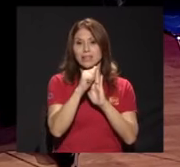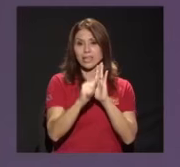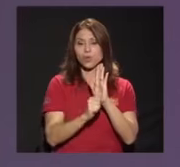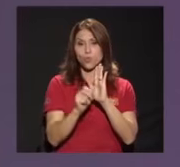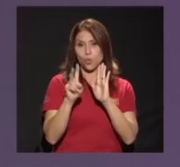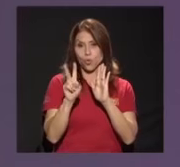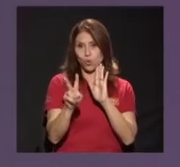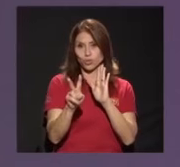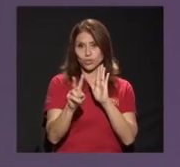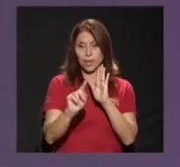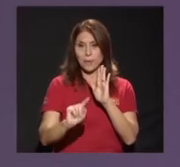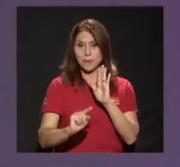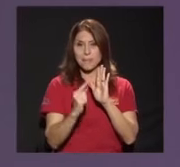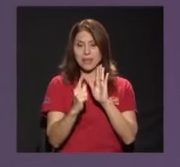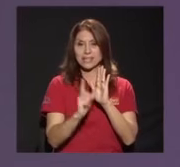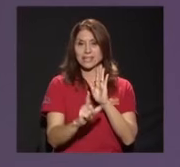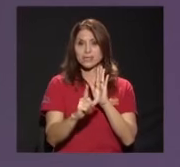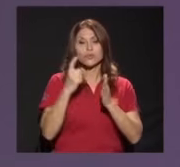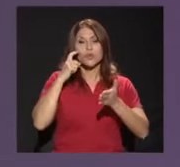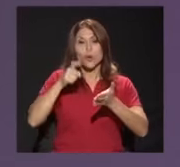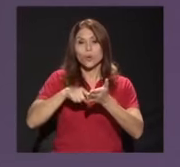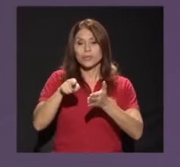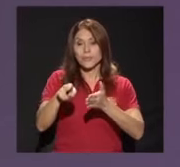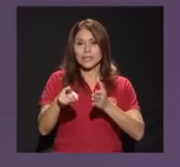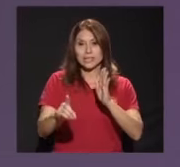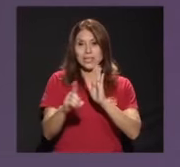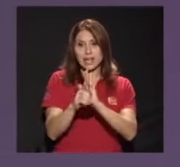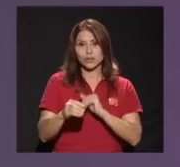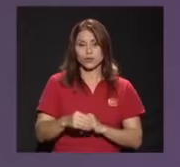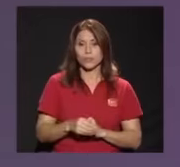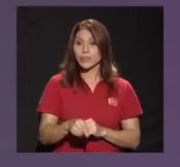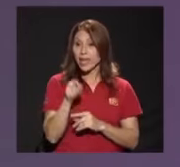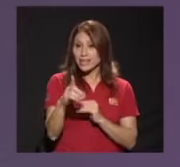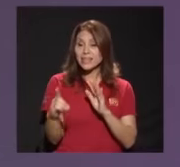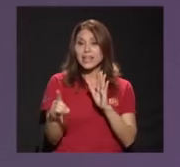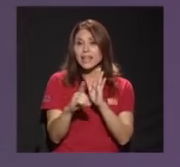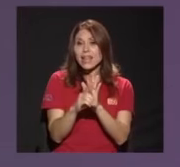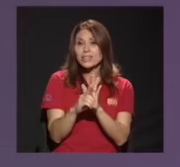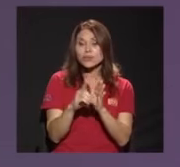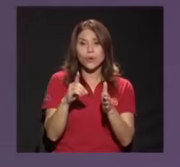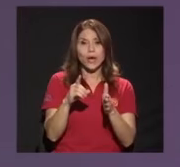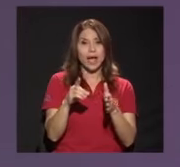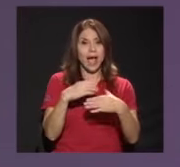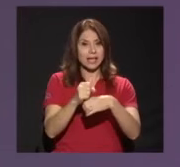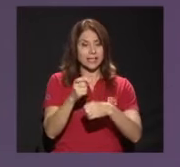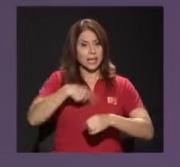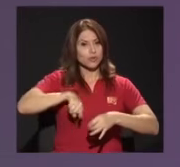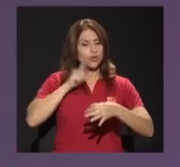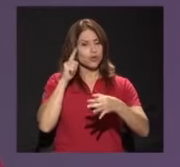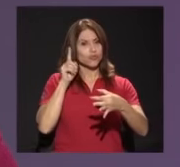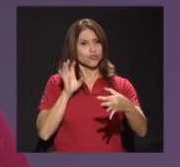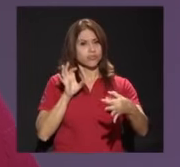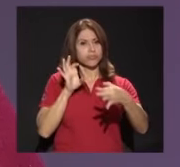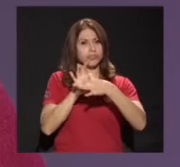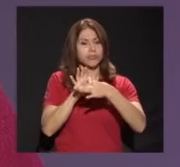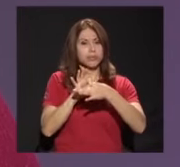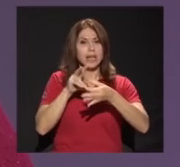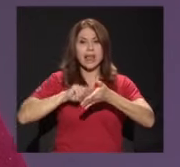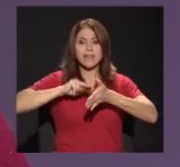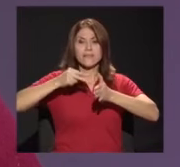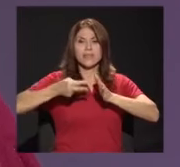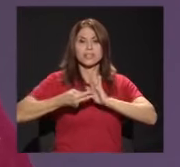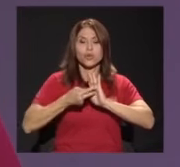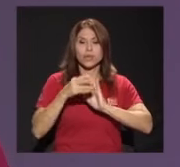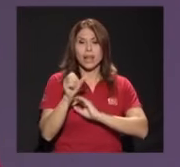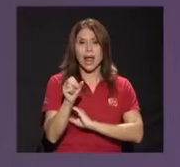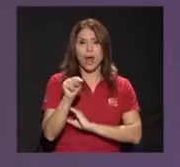un reconocimiento a este derecho. Y este derecho nos remite a la definición de la ONU, ¿verdad?, que la definición